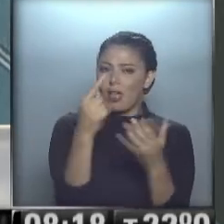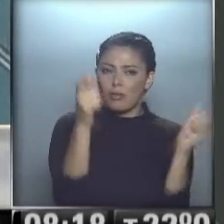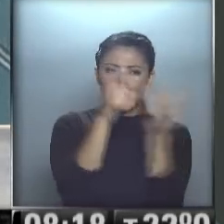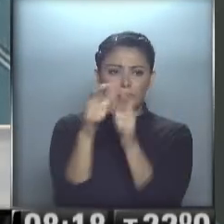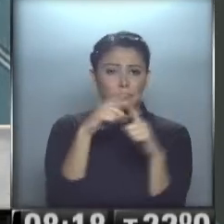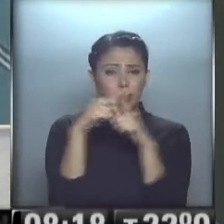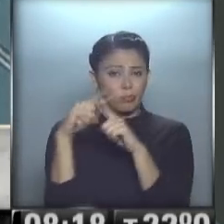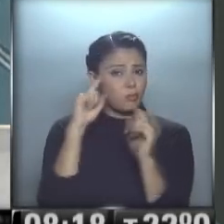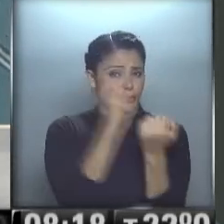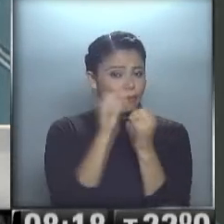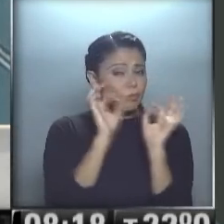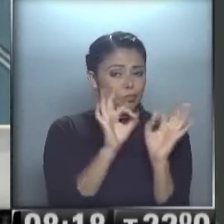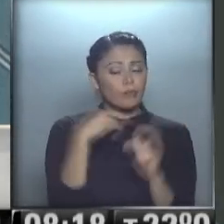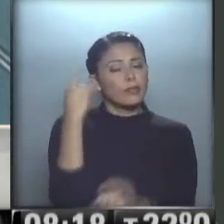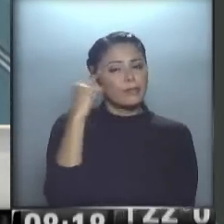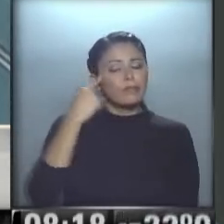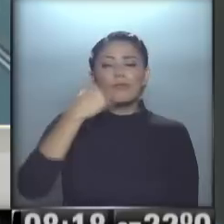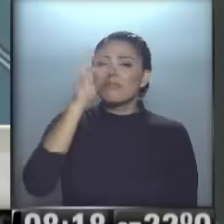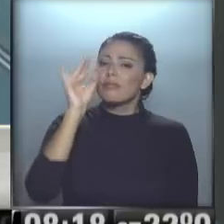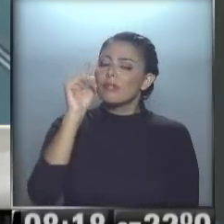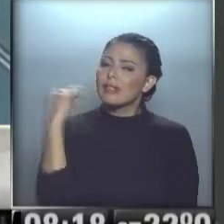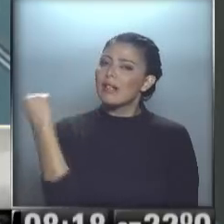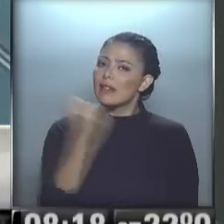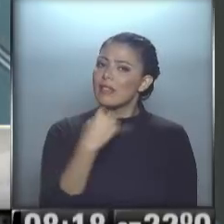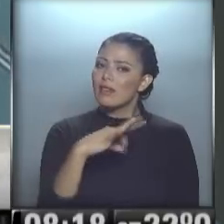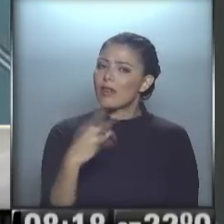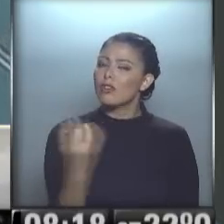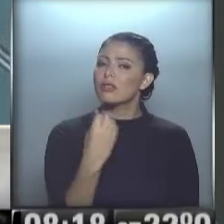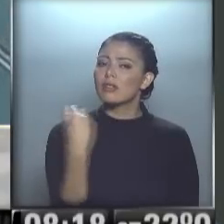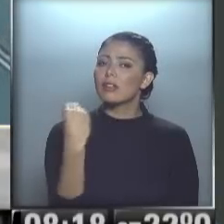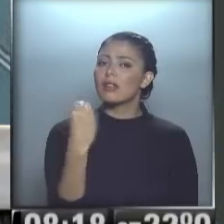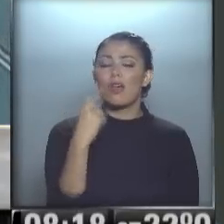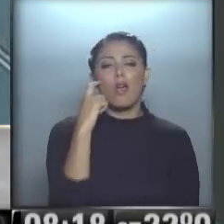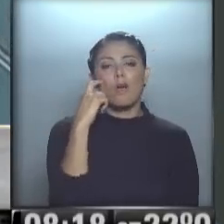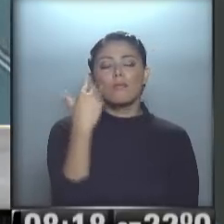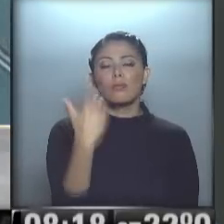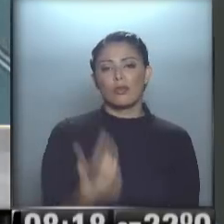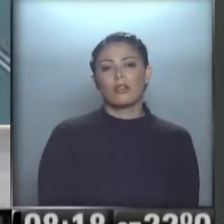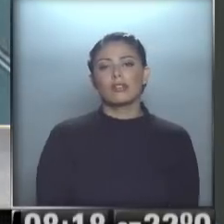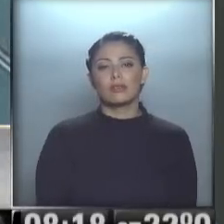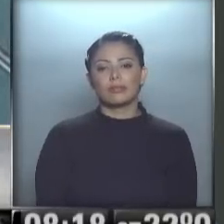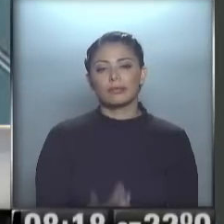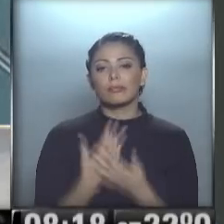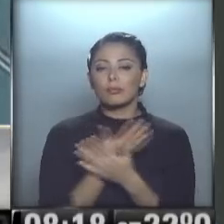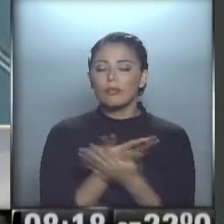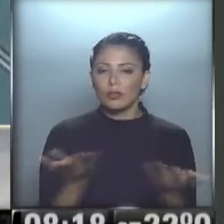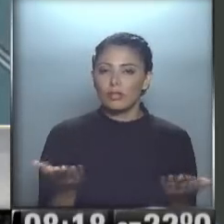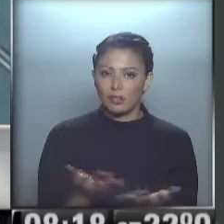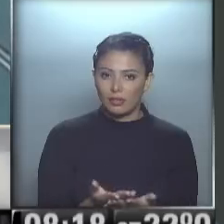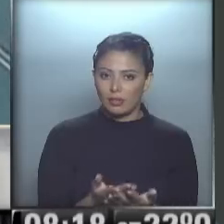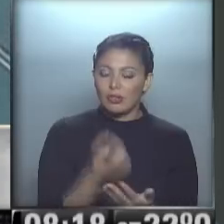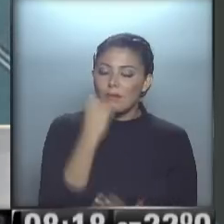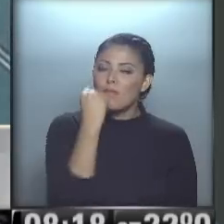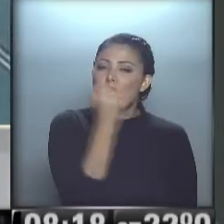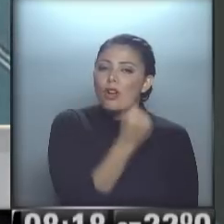creemos que el gran desafío de la sociedad Argentina es poner de manifiesto lo que significa la